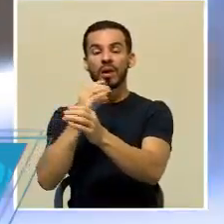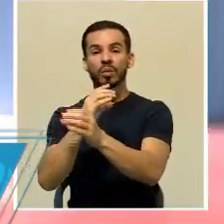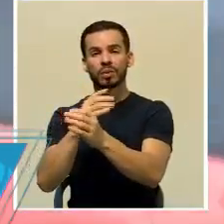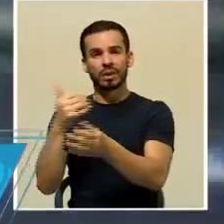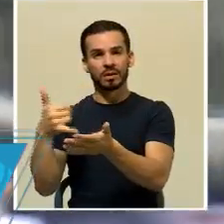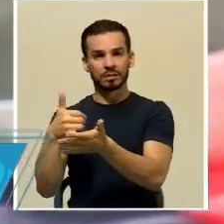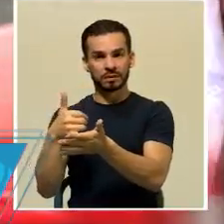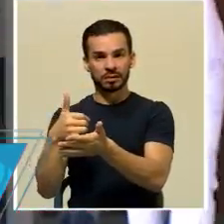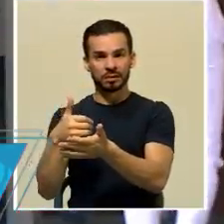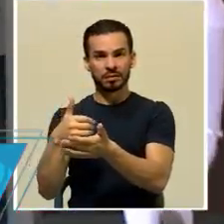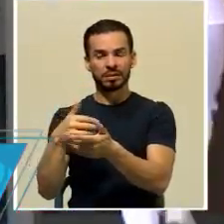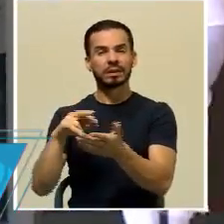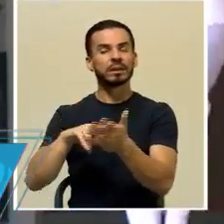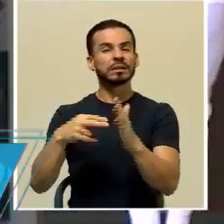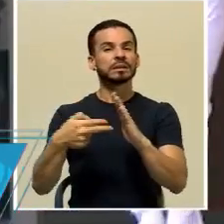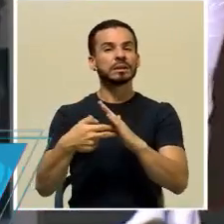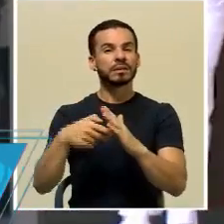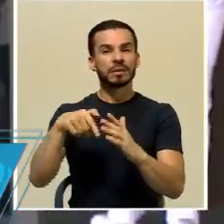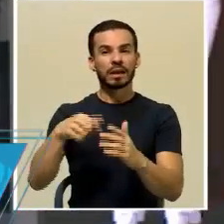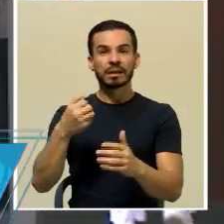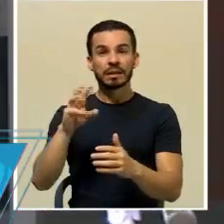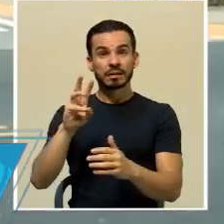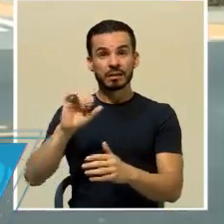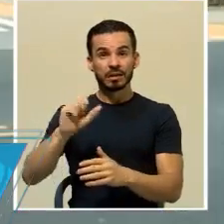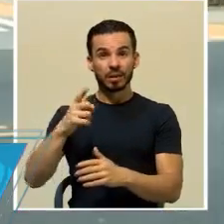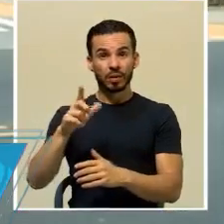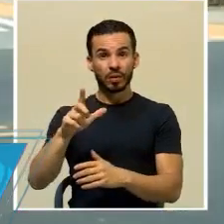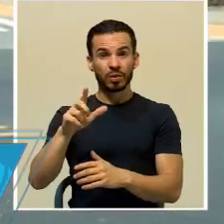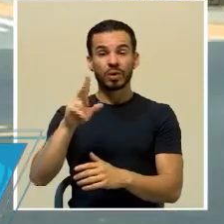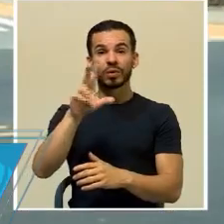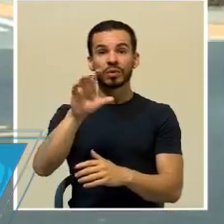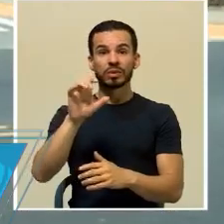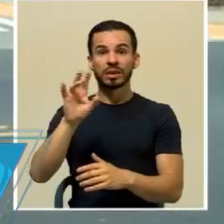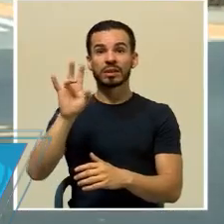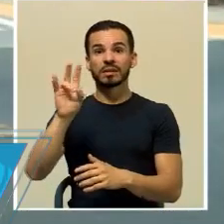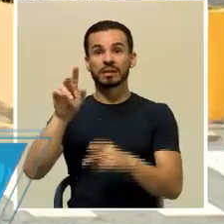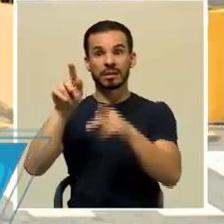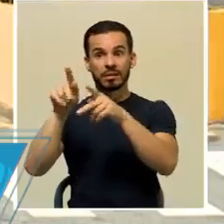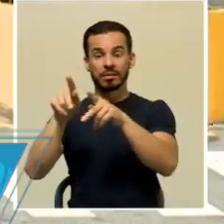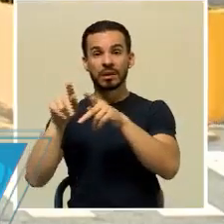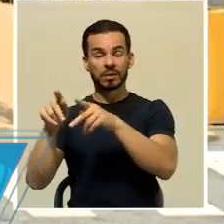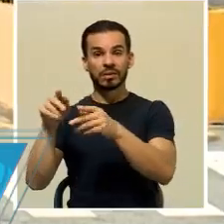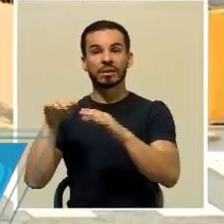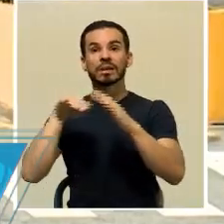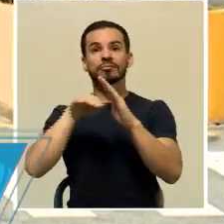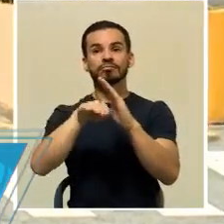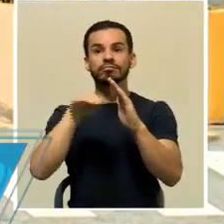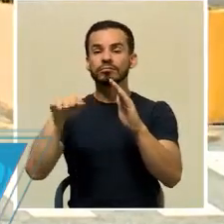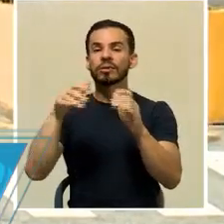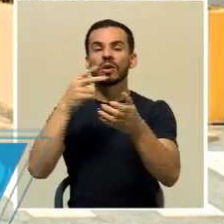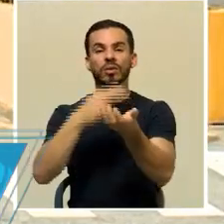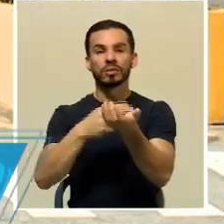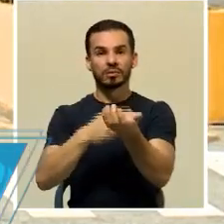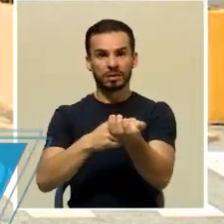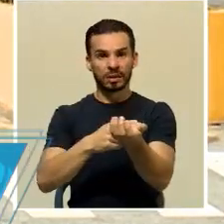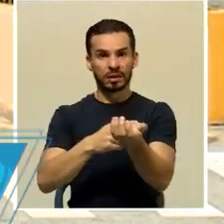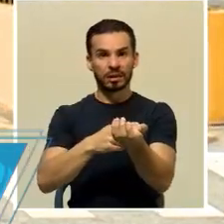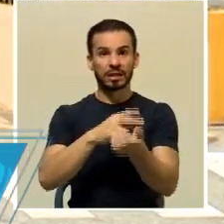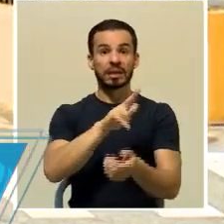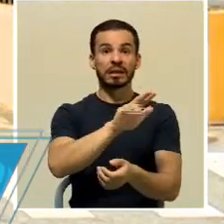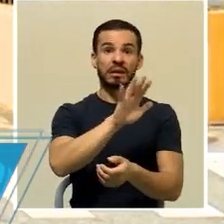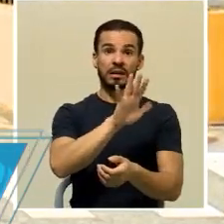cuidados intensivos. Es decir, que este 16 de julio, 207 pacientes permanecen en un hospital